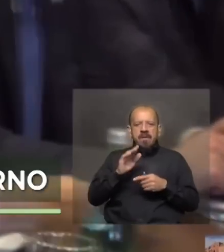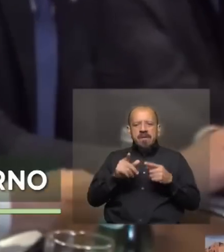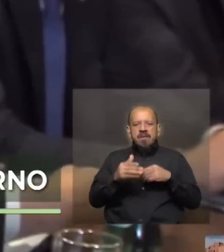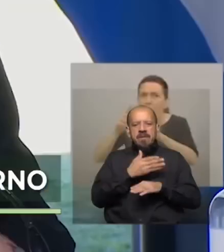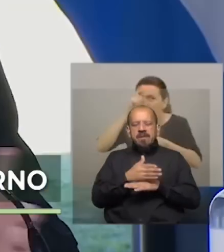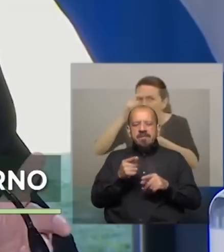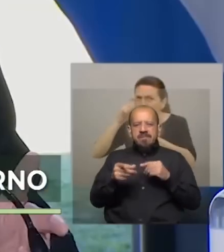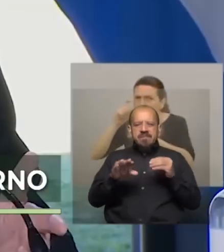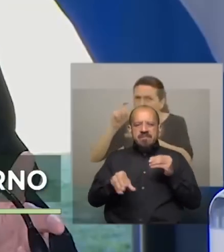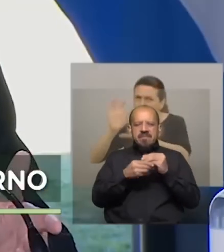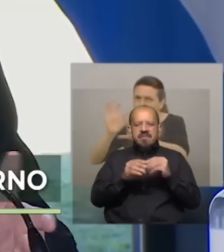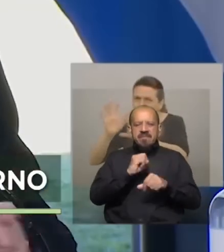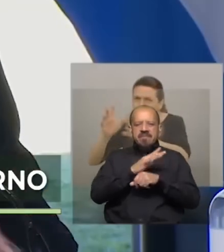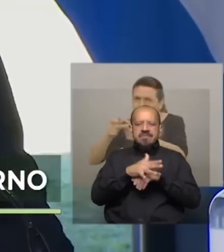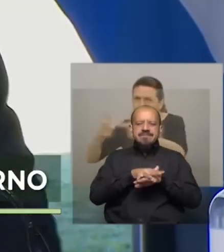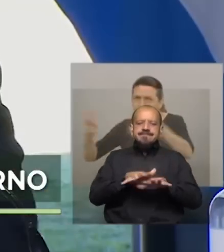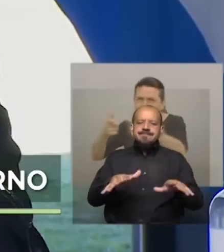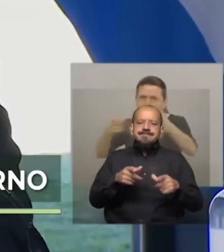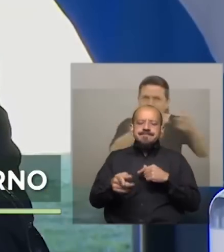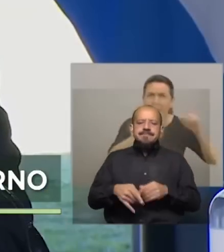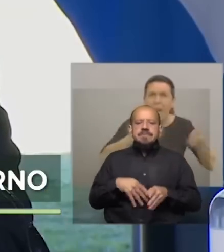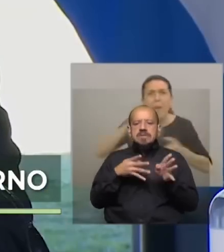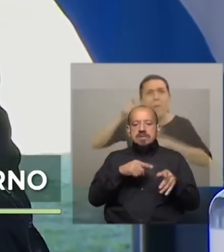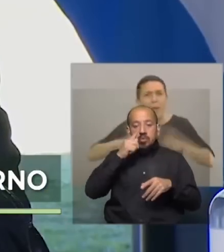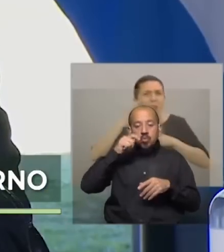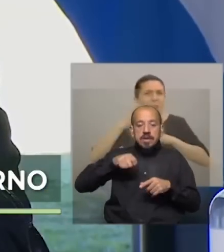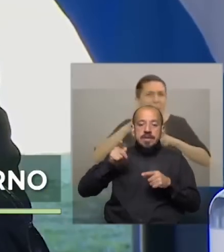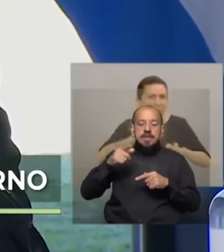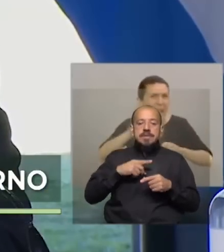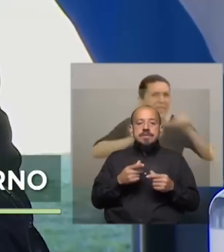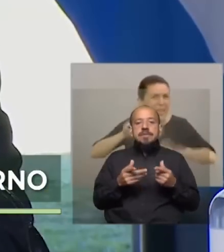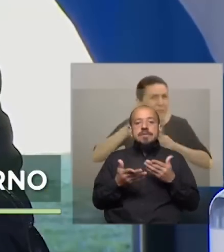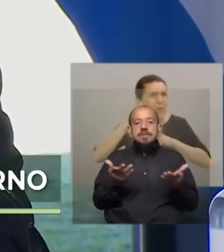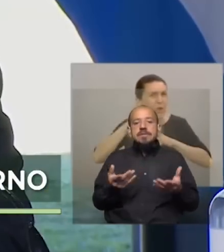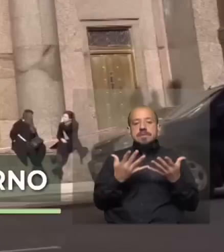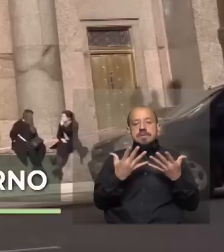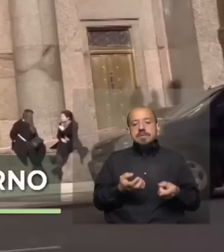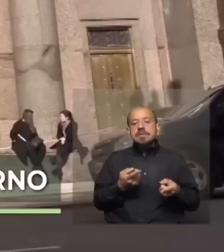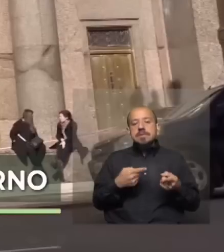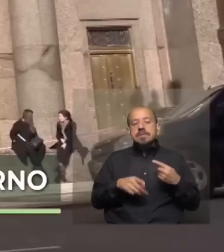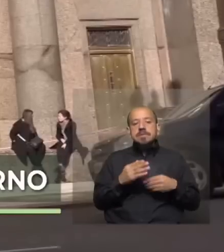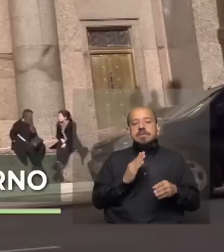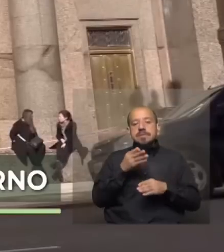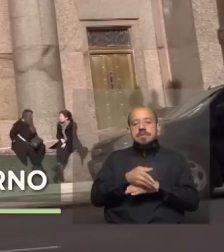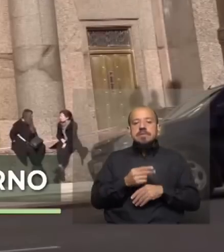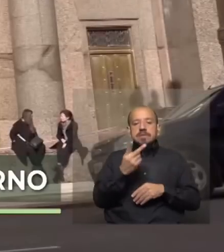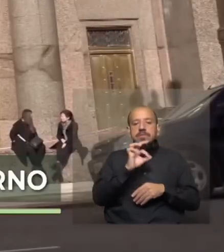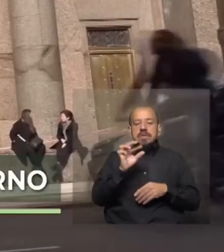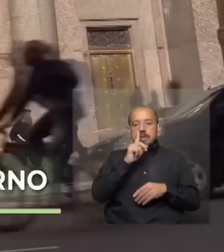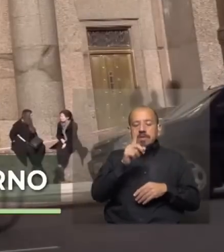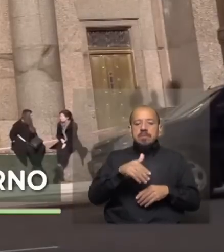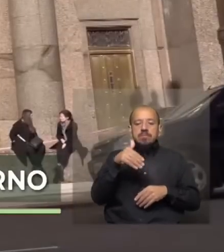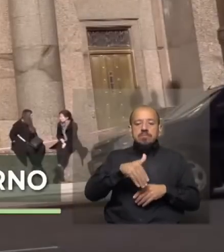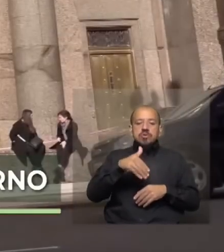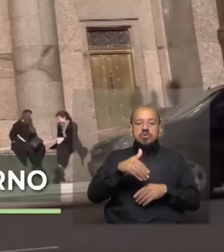lo que luego se sumaron la pandemia de Corona la guerra en Ucrania y la seguía que privó a Argentina del ingreso de 20 mil millones